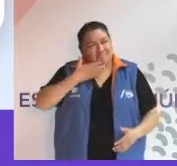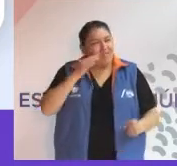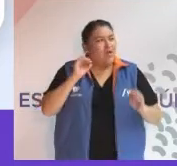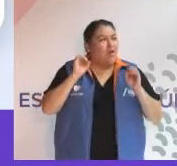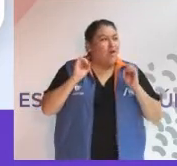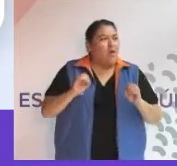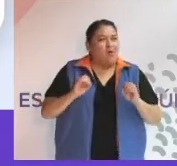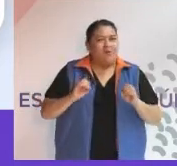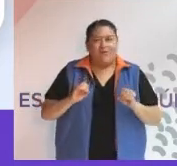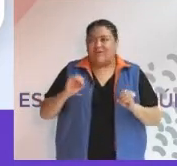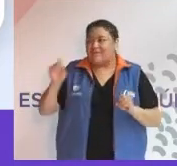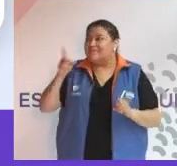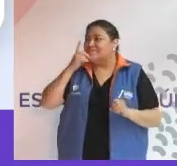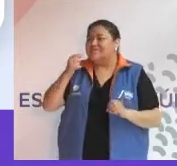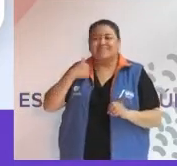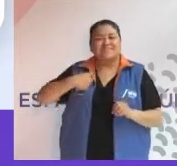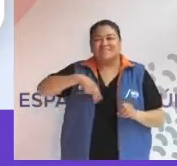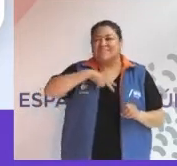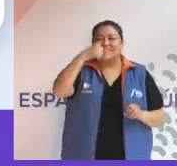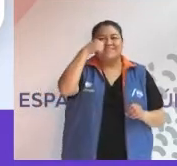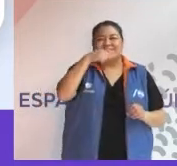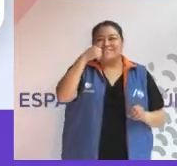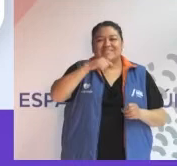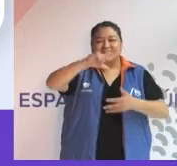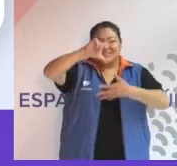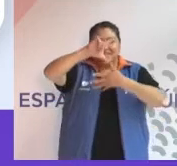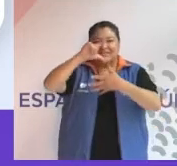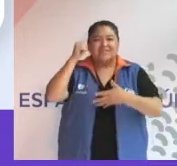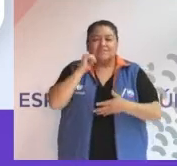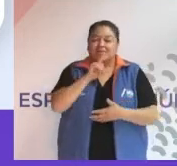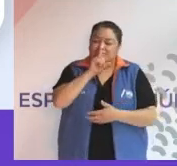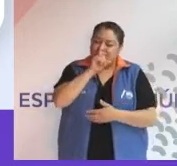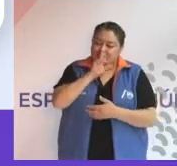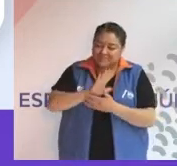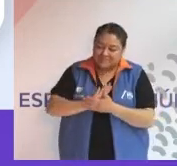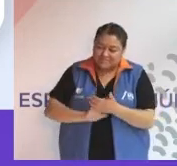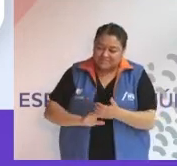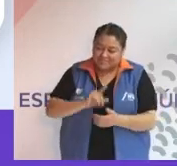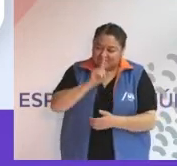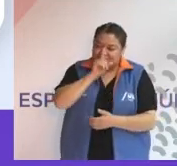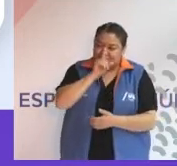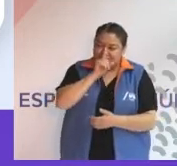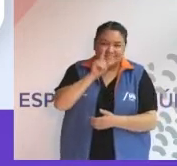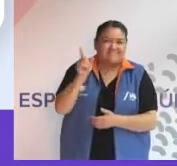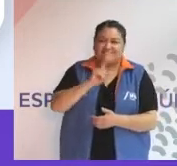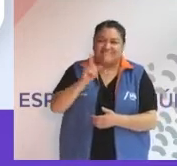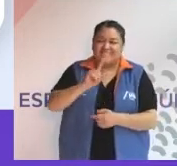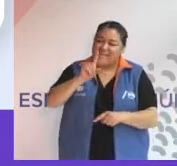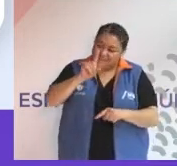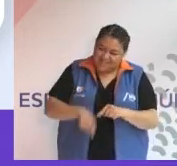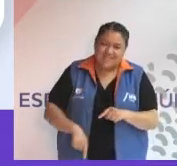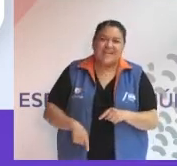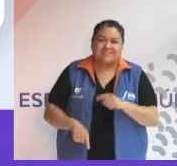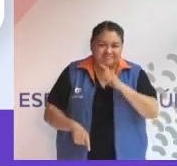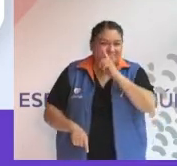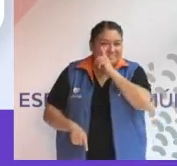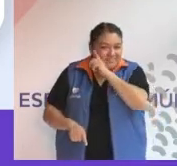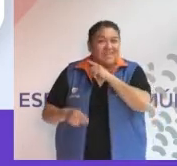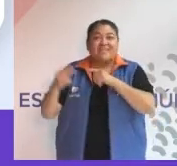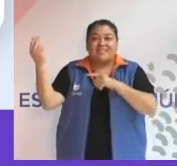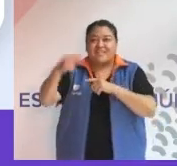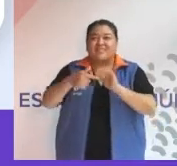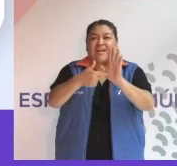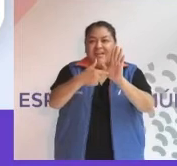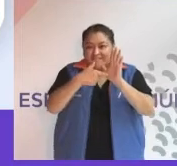decía John, hispano-cristiana, de la modestia. Creo que debemos ser menos modestos. Creo que tenemos que salir a